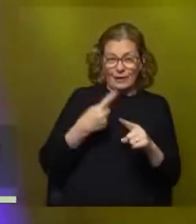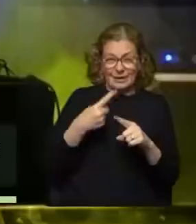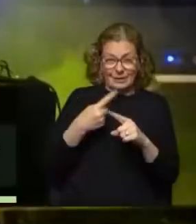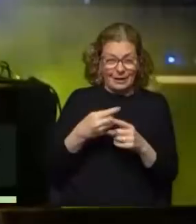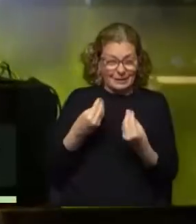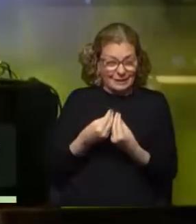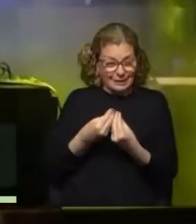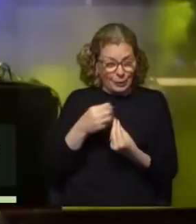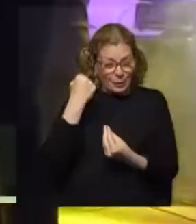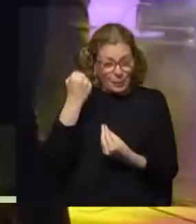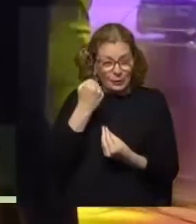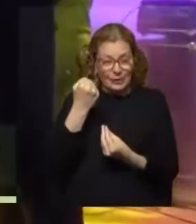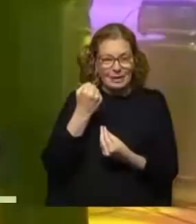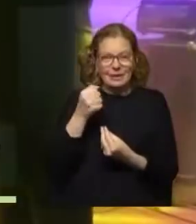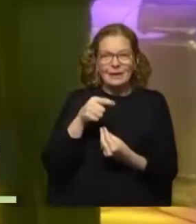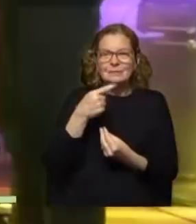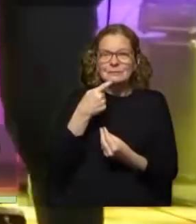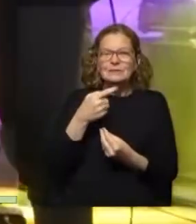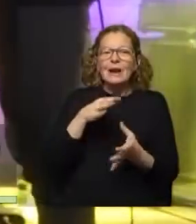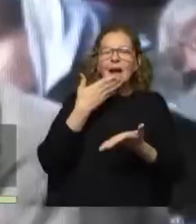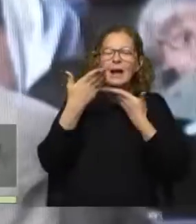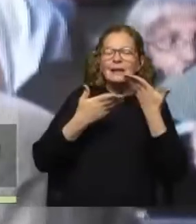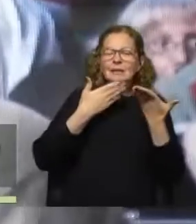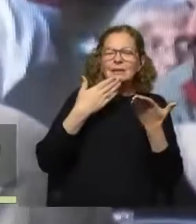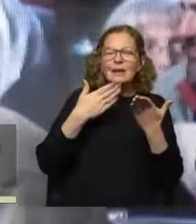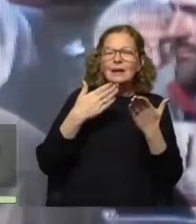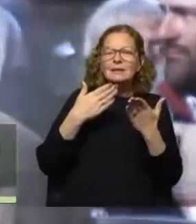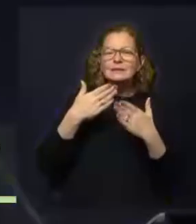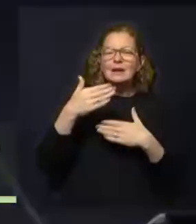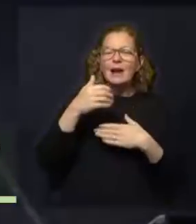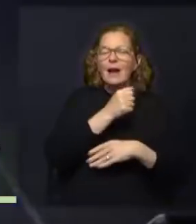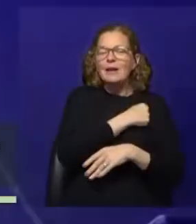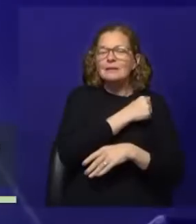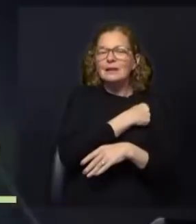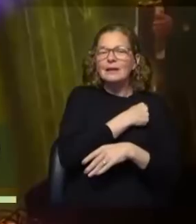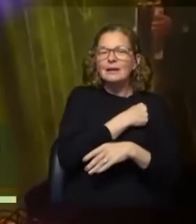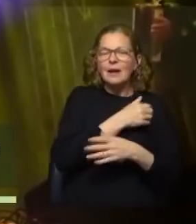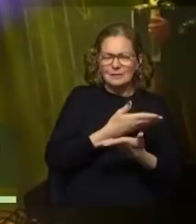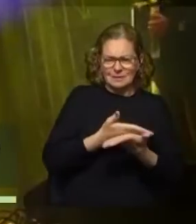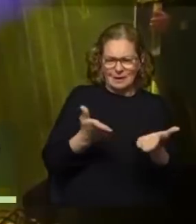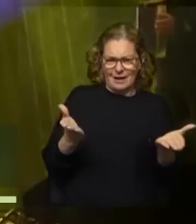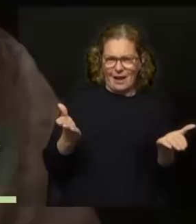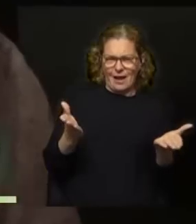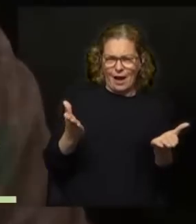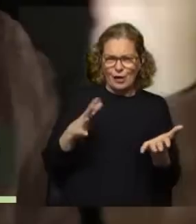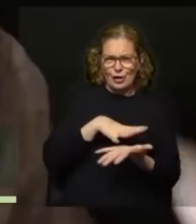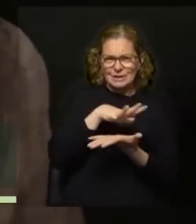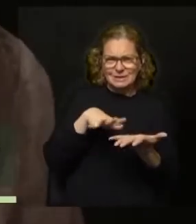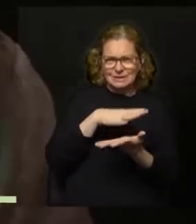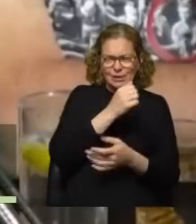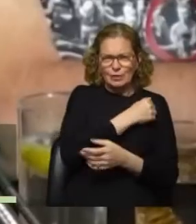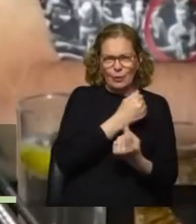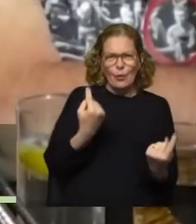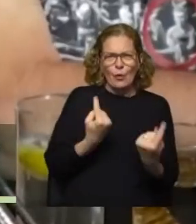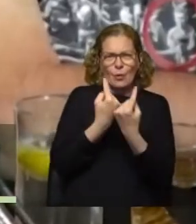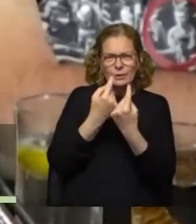connotaciones importantes después por lo que es cantar al pie del del prócer del escenario este tremendo que que está en el cerro artigas y bueno con el reencuentro